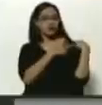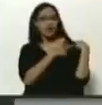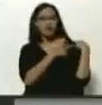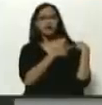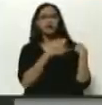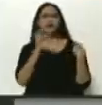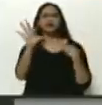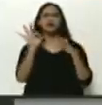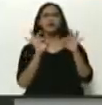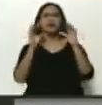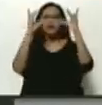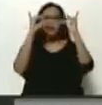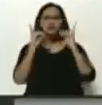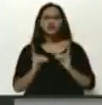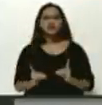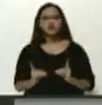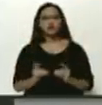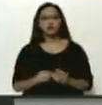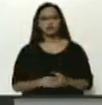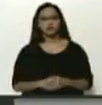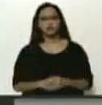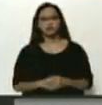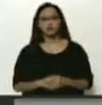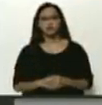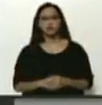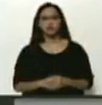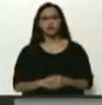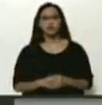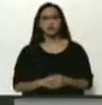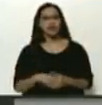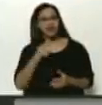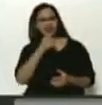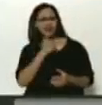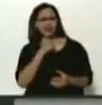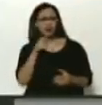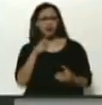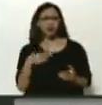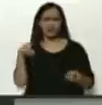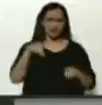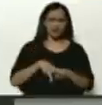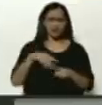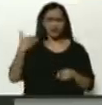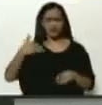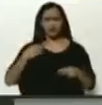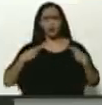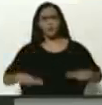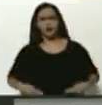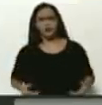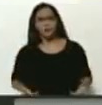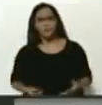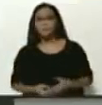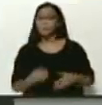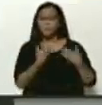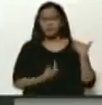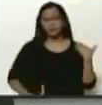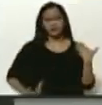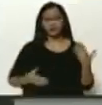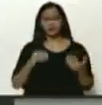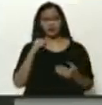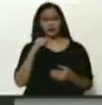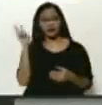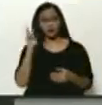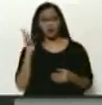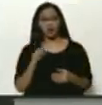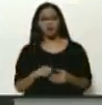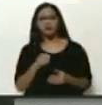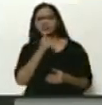las decisiones. ¿A quién ustedes creen que atacan con el tema de los derechos humanos? Es al presidente de la República.